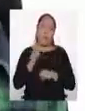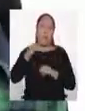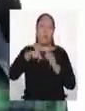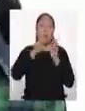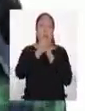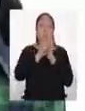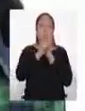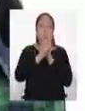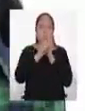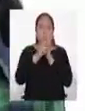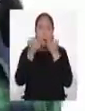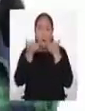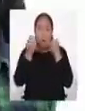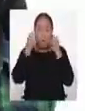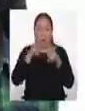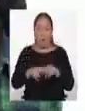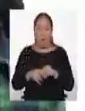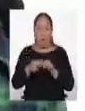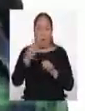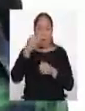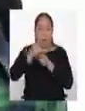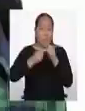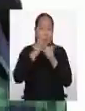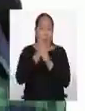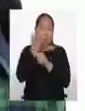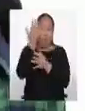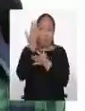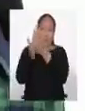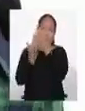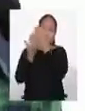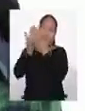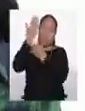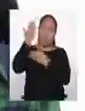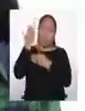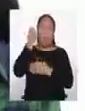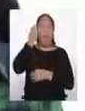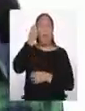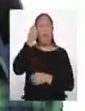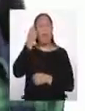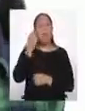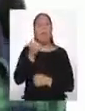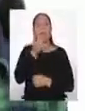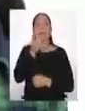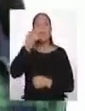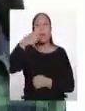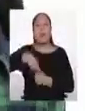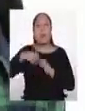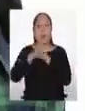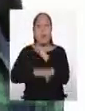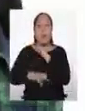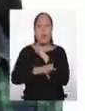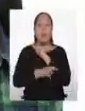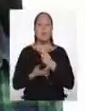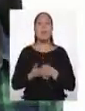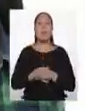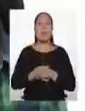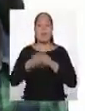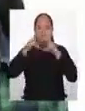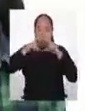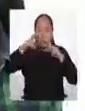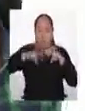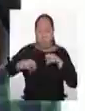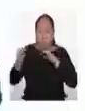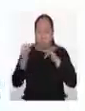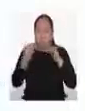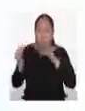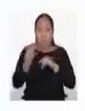que veremos hoy, retrocederemos los años para poder comprender lo que ocurría en el país a partir de analizar el caso de la guerra